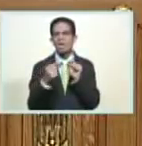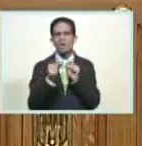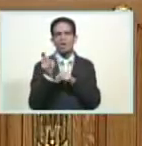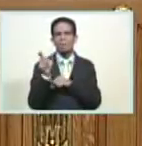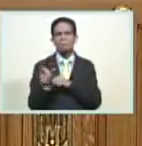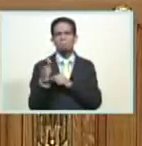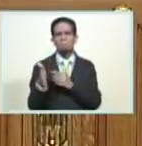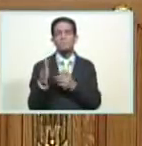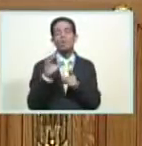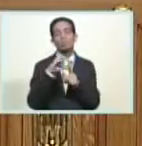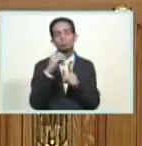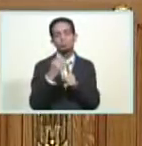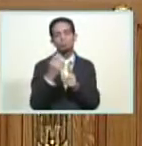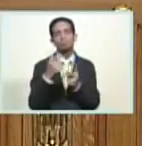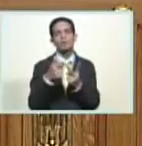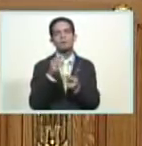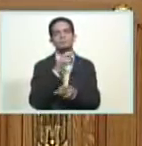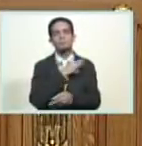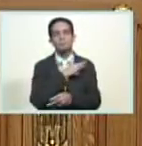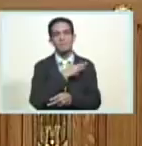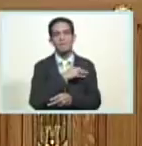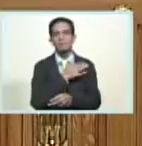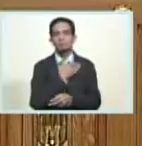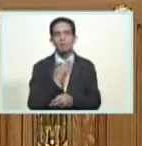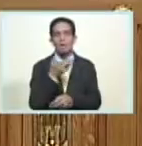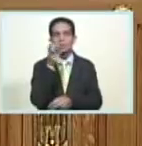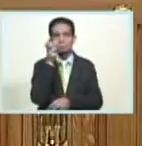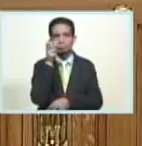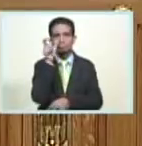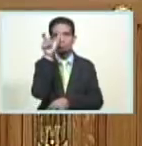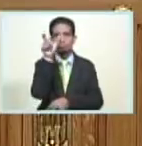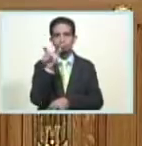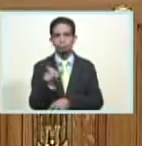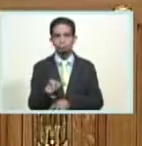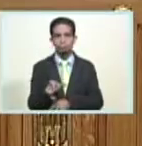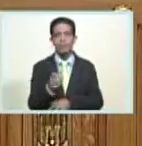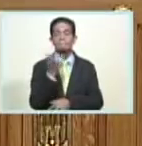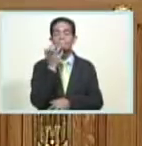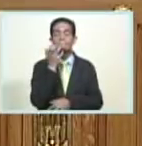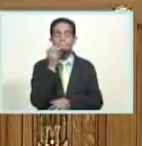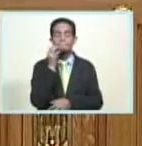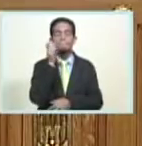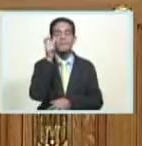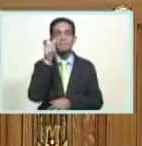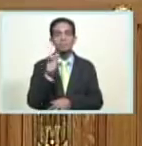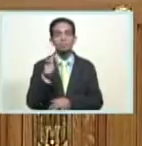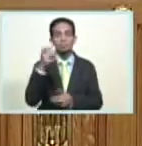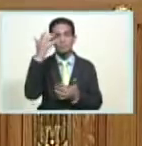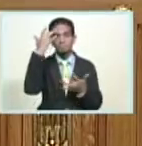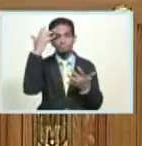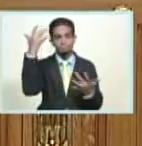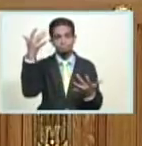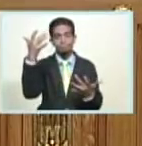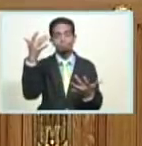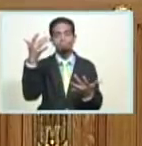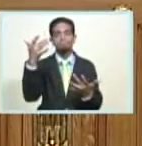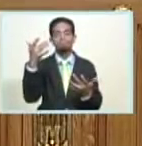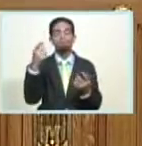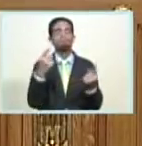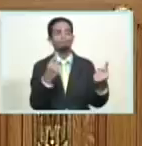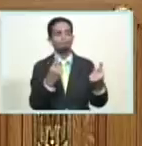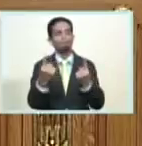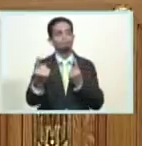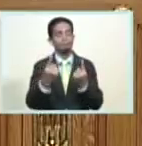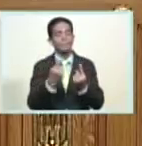cultural, social. Quiero escuchar a los intelectuales de este país, a los que escriben, a los que piensan.